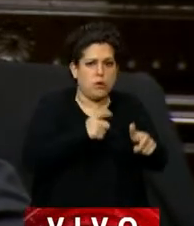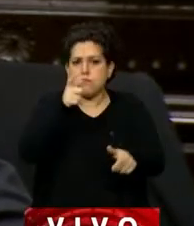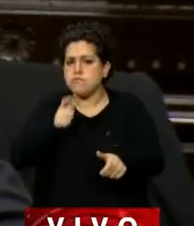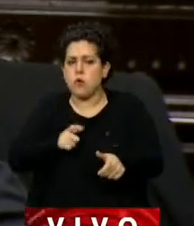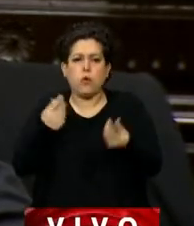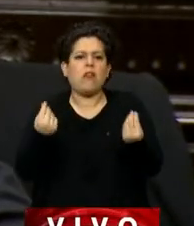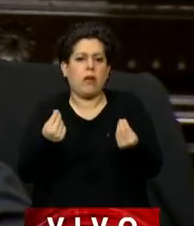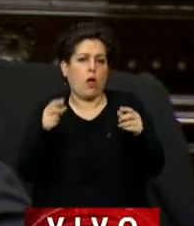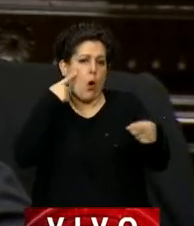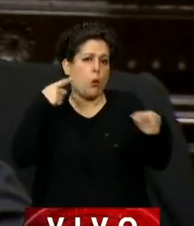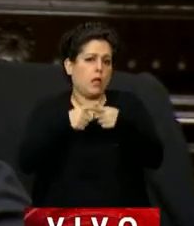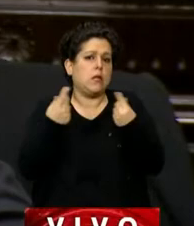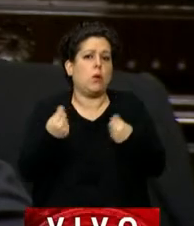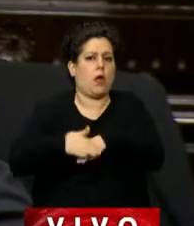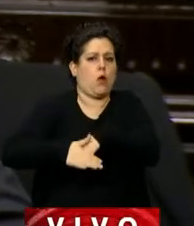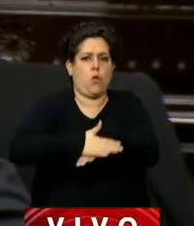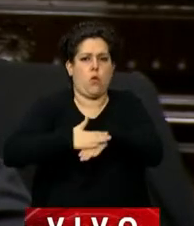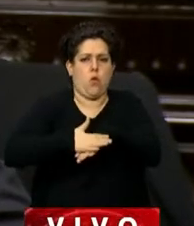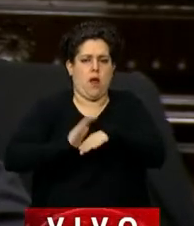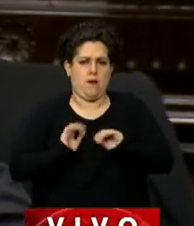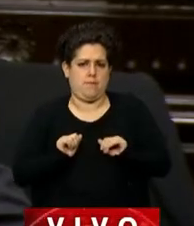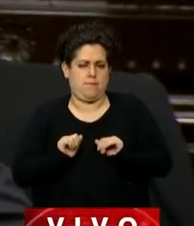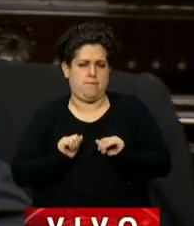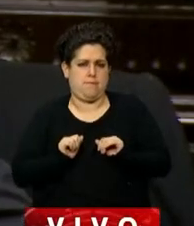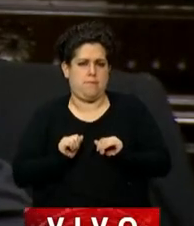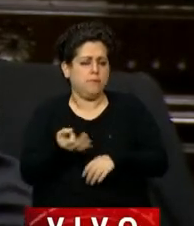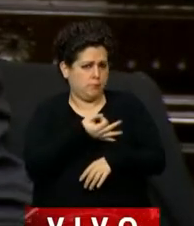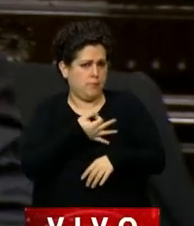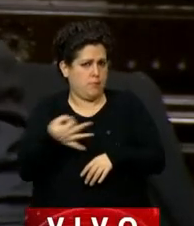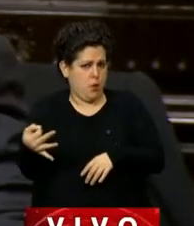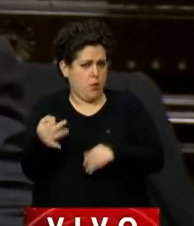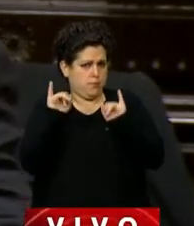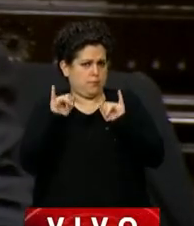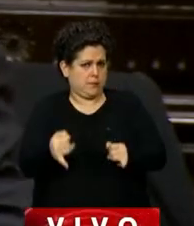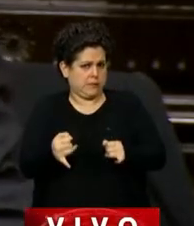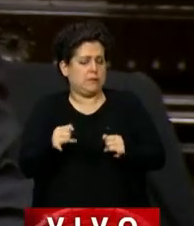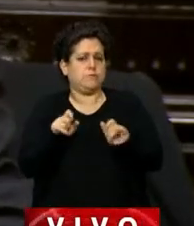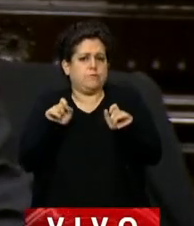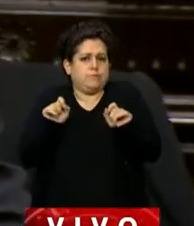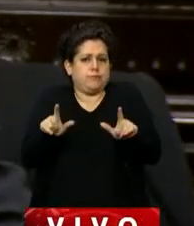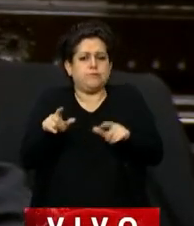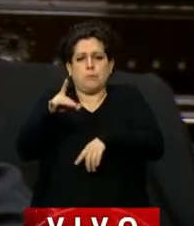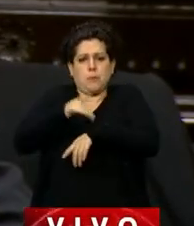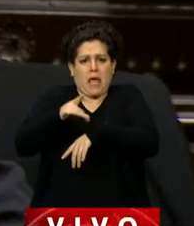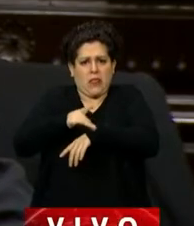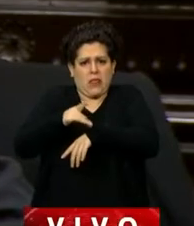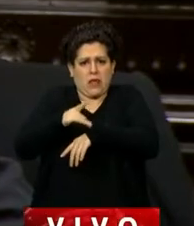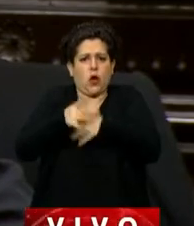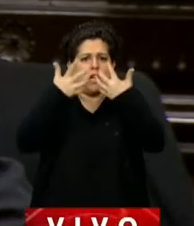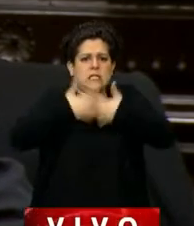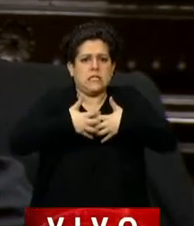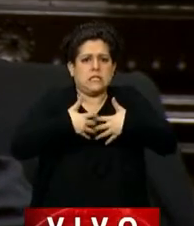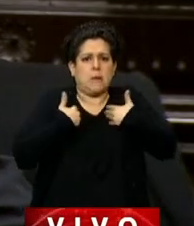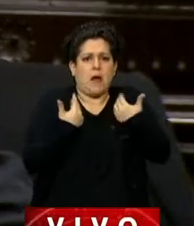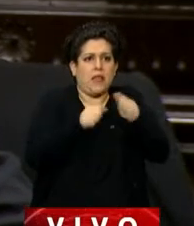es curar. Y es cierto que es una función del médico y del sistema